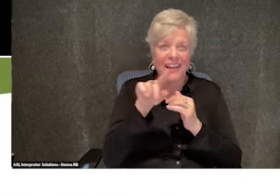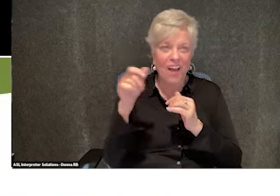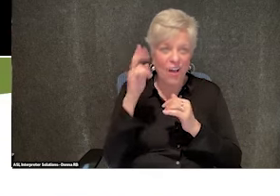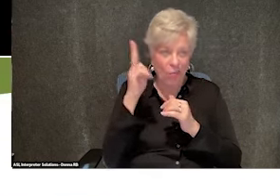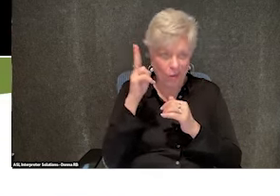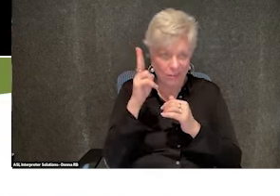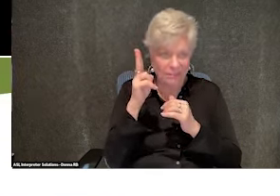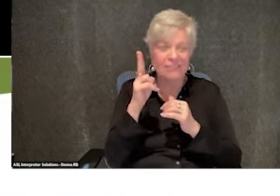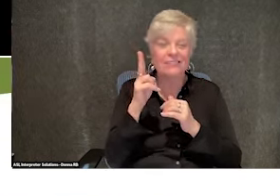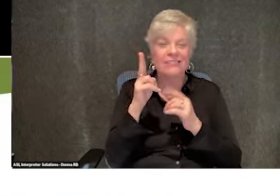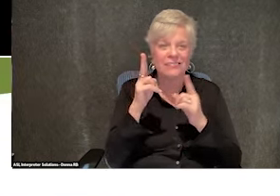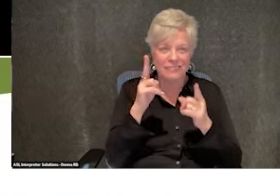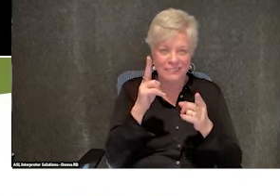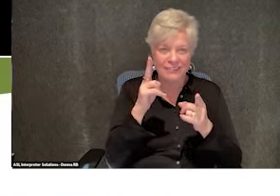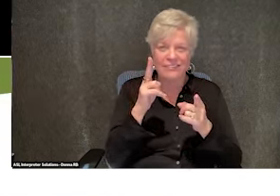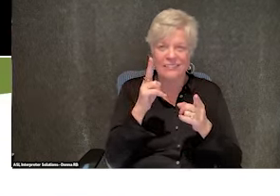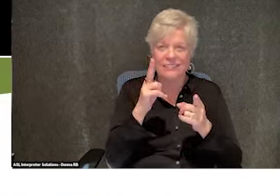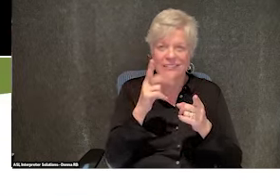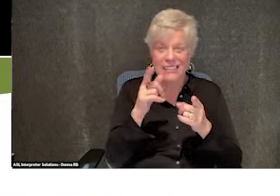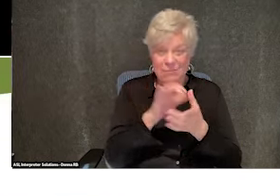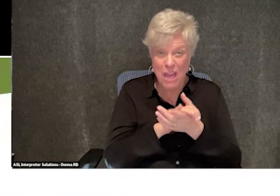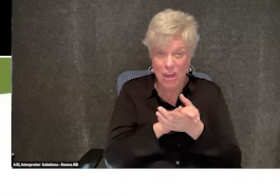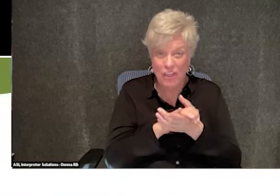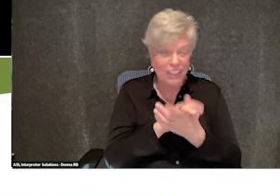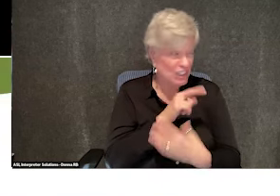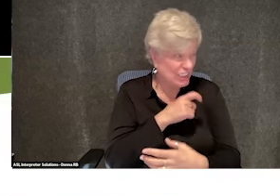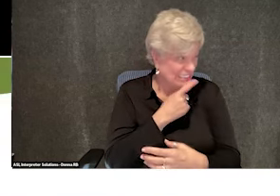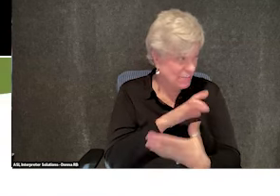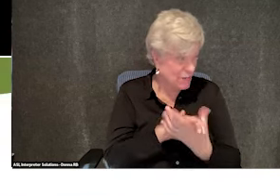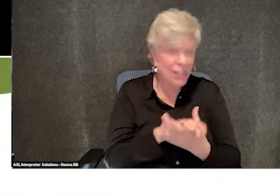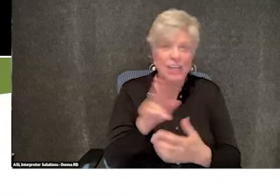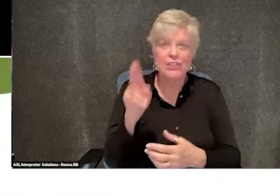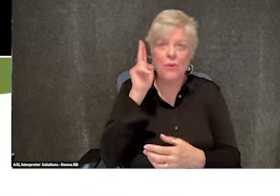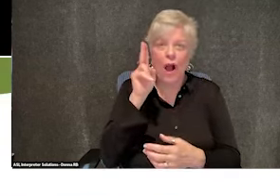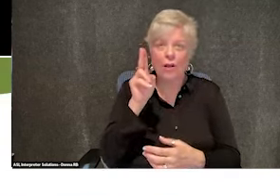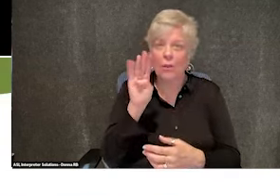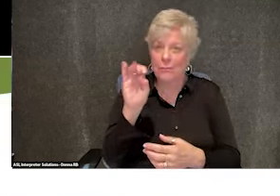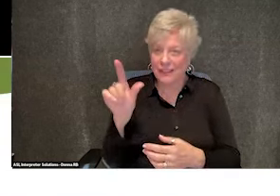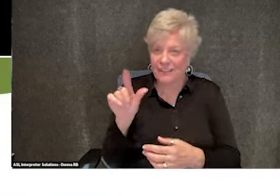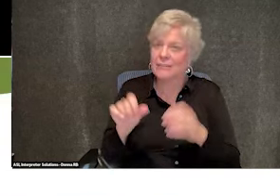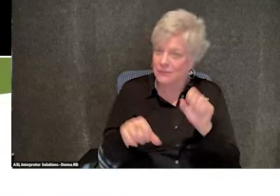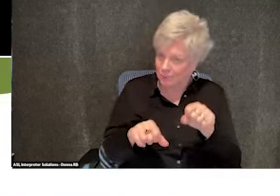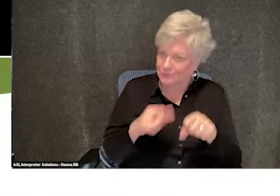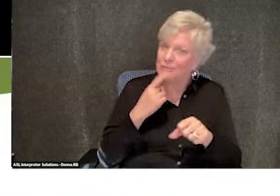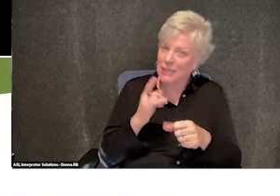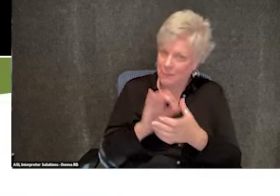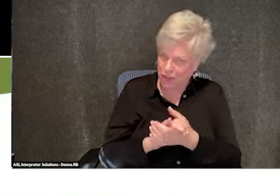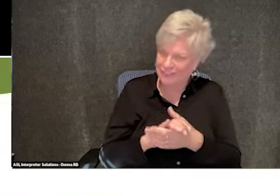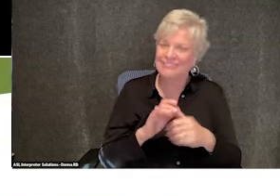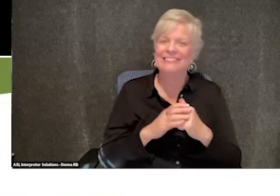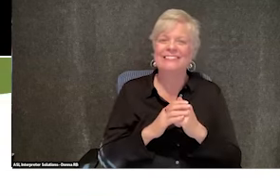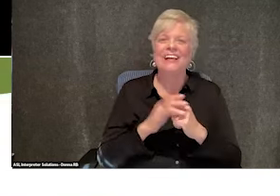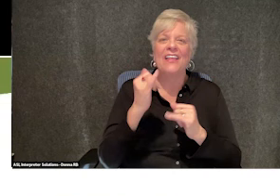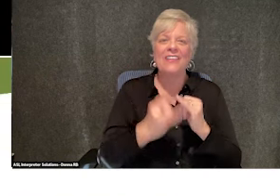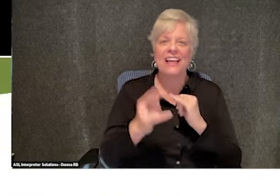último es el otro es mi papá, de azul. Sí. Estos son